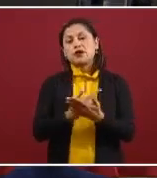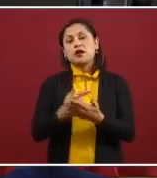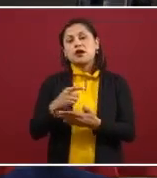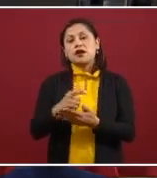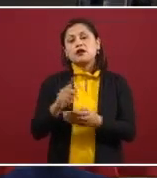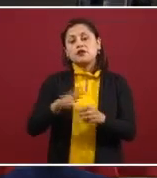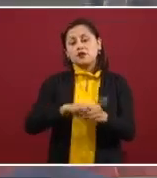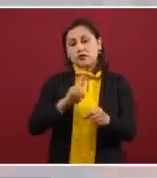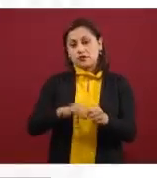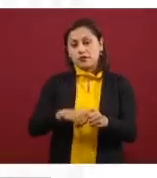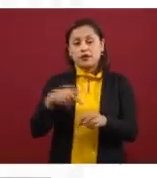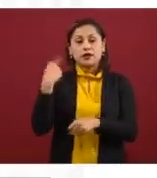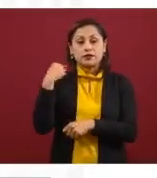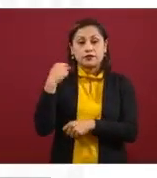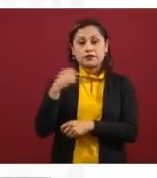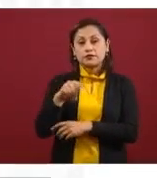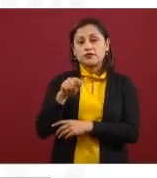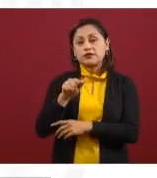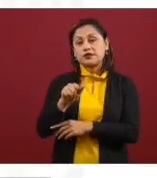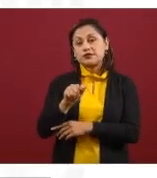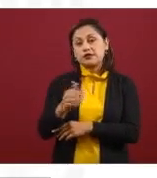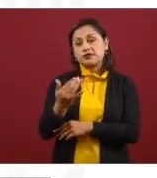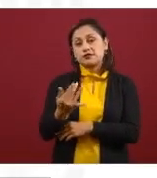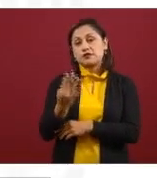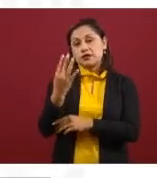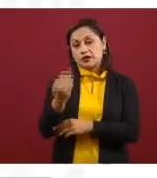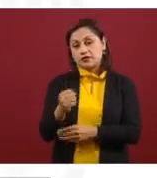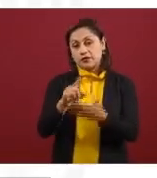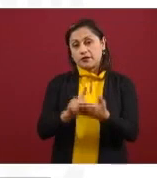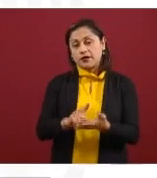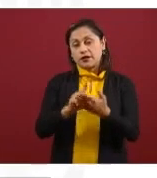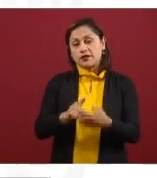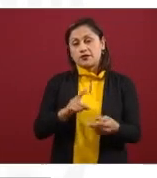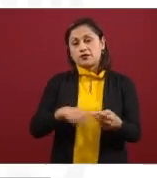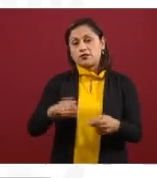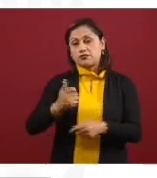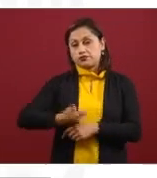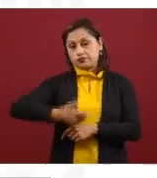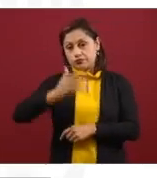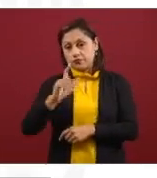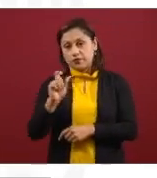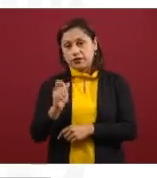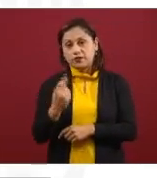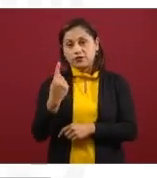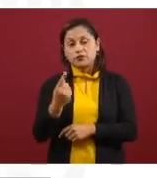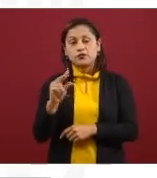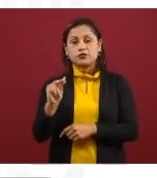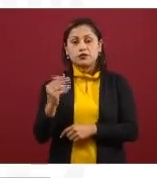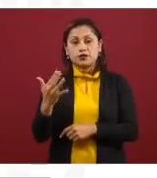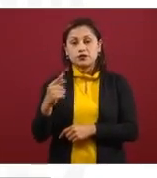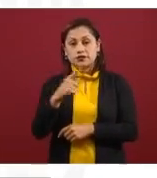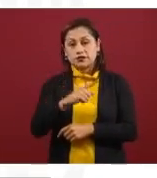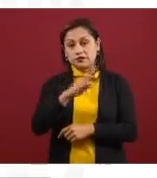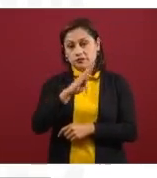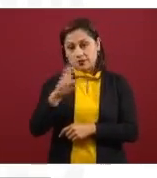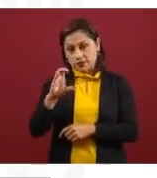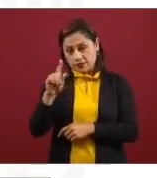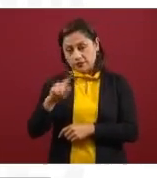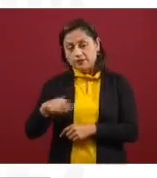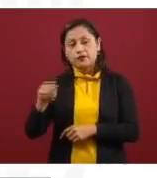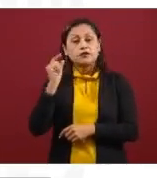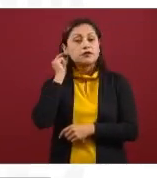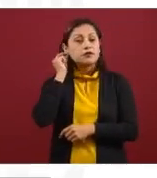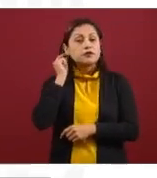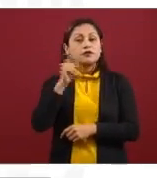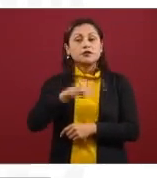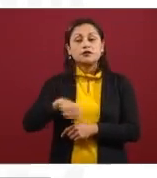Cárdenas, Tabasco, a 17.59 por litro, la más cara 21.85 en Los Cabos, en Premium la más barata